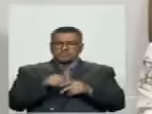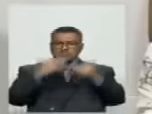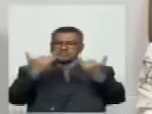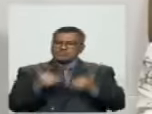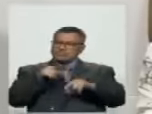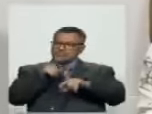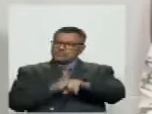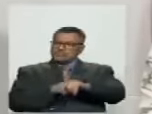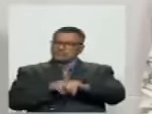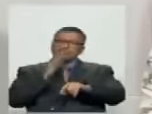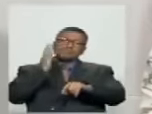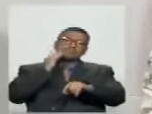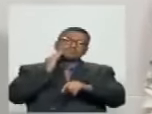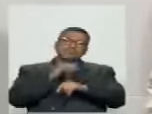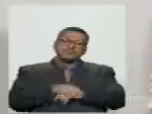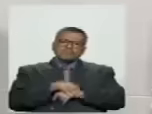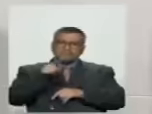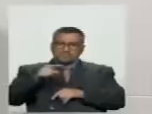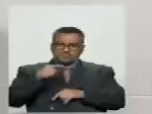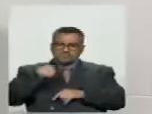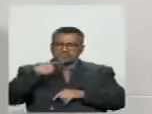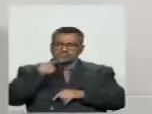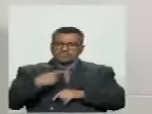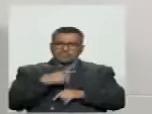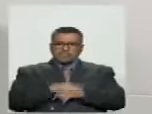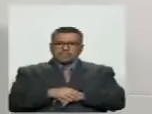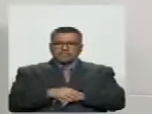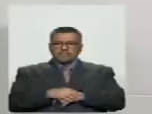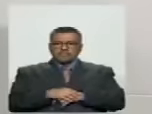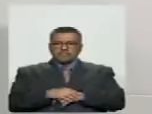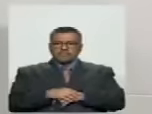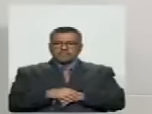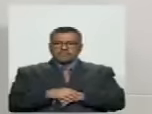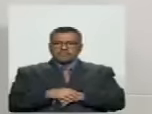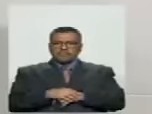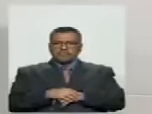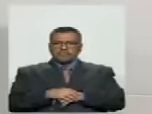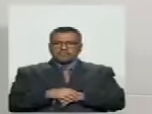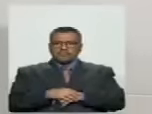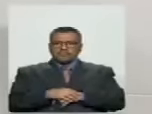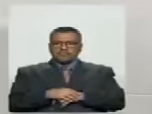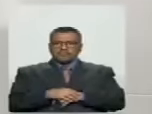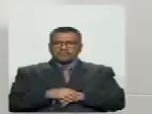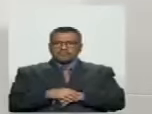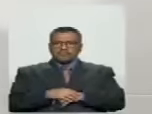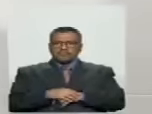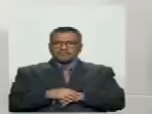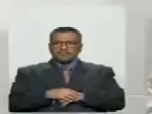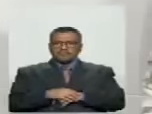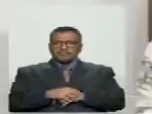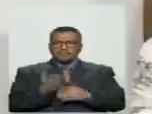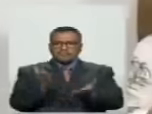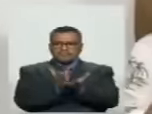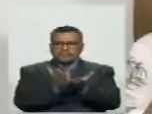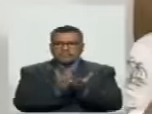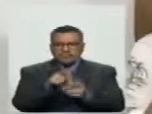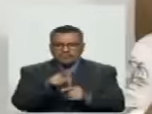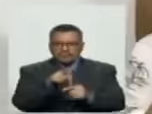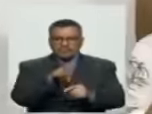Ahora, si a usted le dicen que en el colegio de su